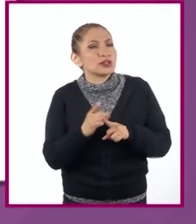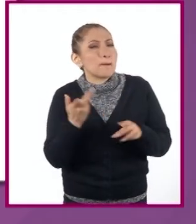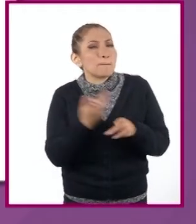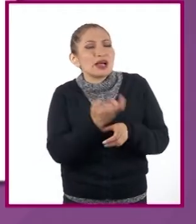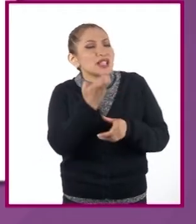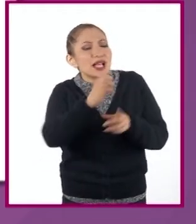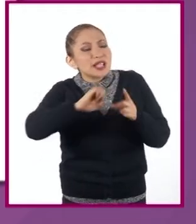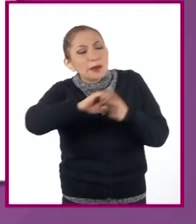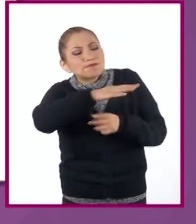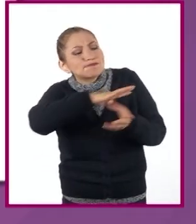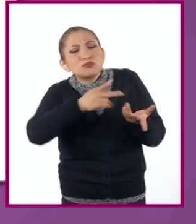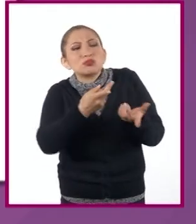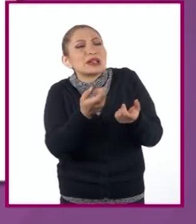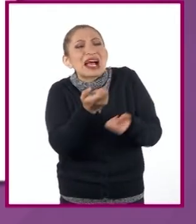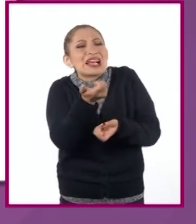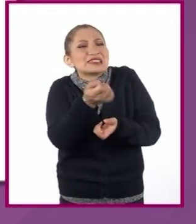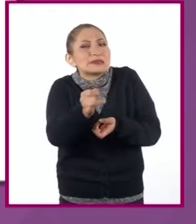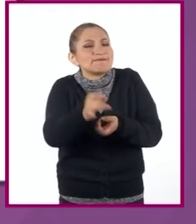suceder esta situación?